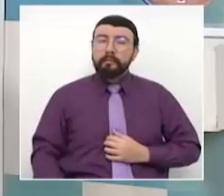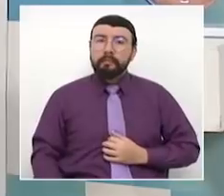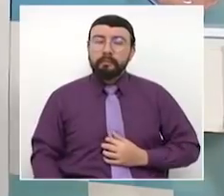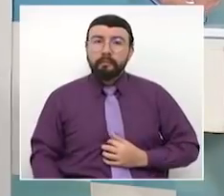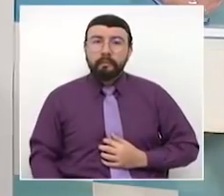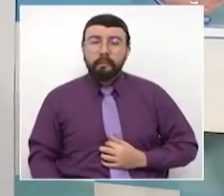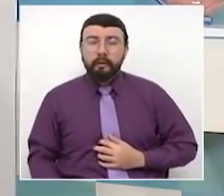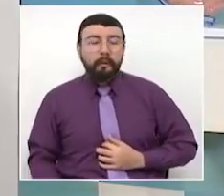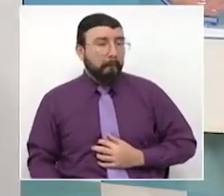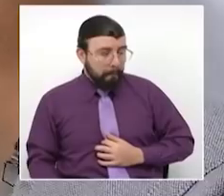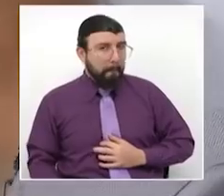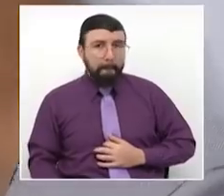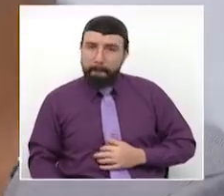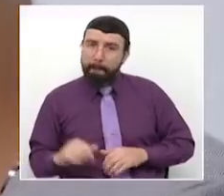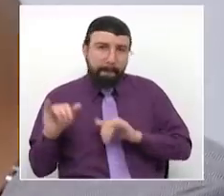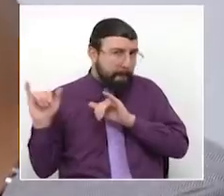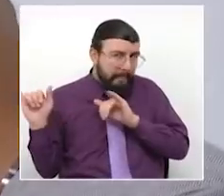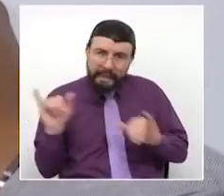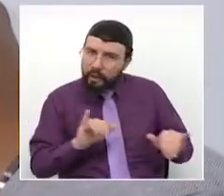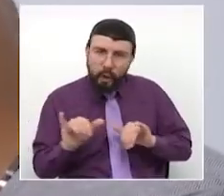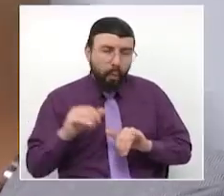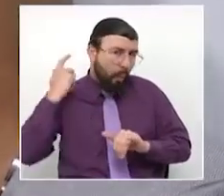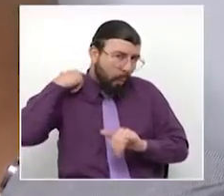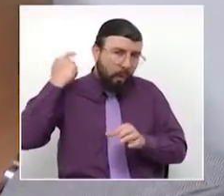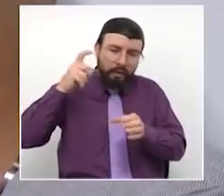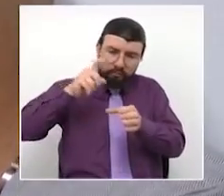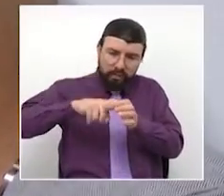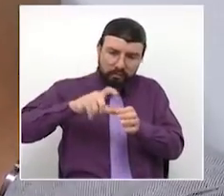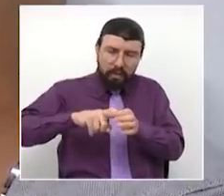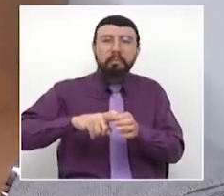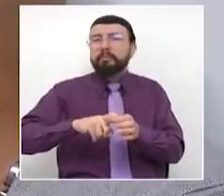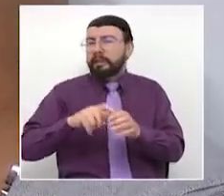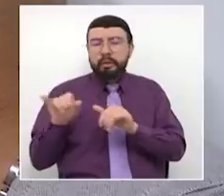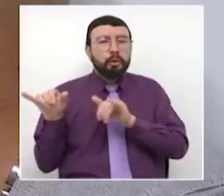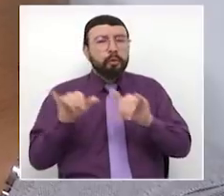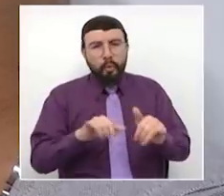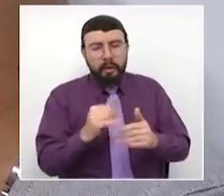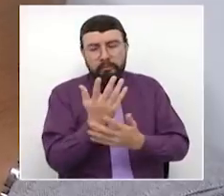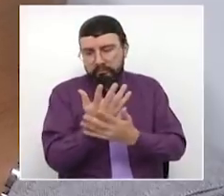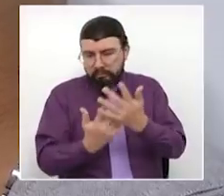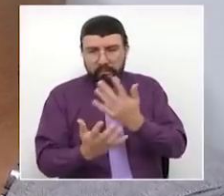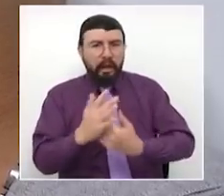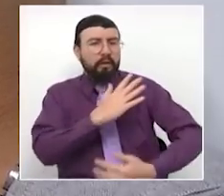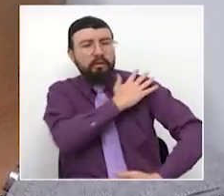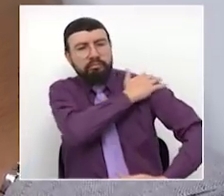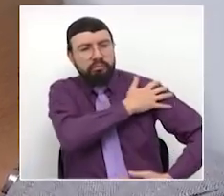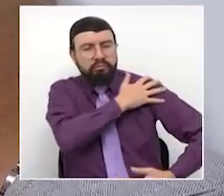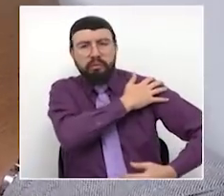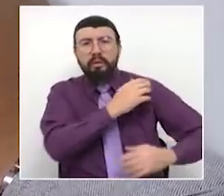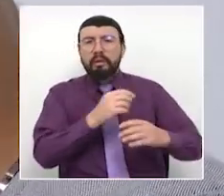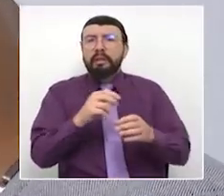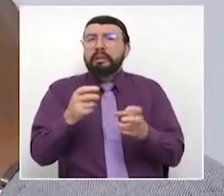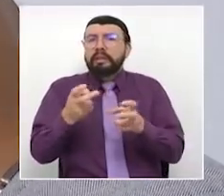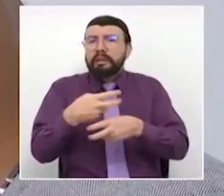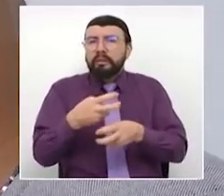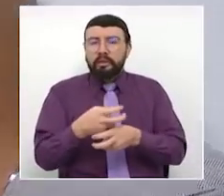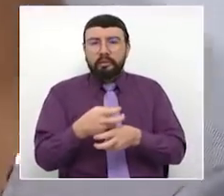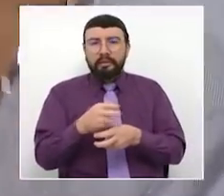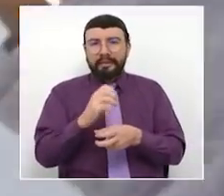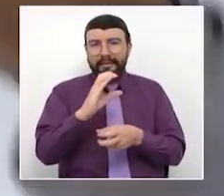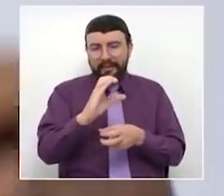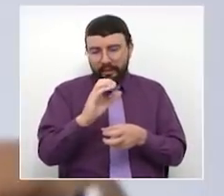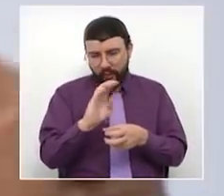columna lumbar puede suceder en la columna cervical. Todo el tiempo pasan entre C4, C5, C6 y